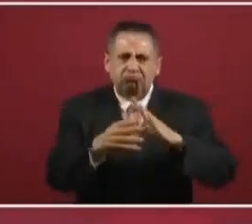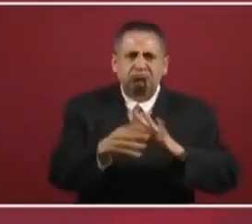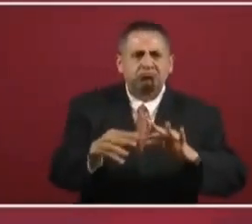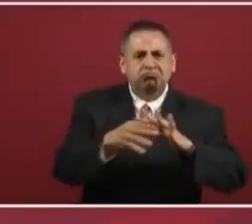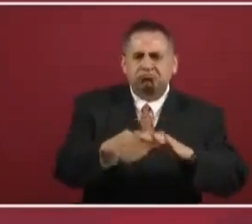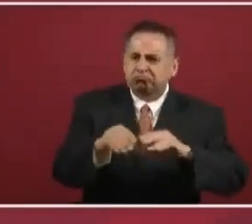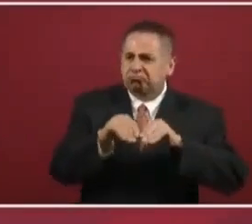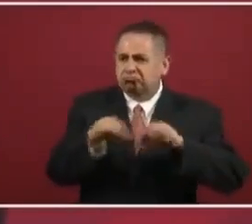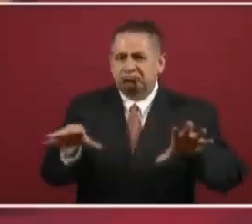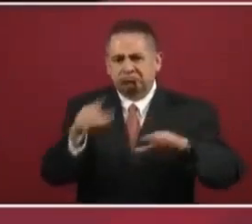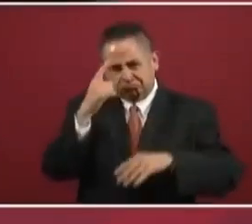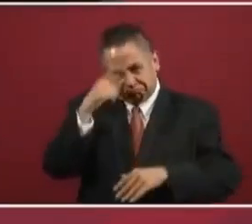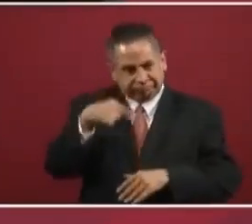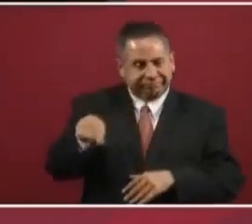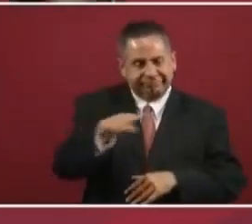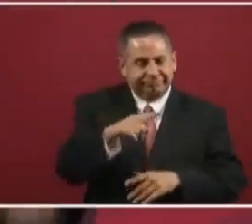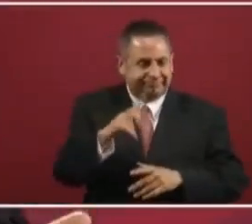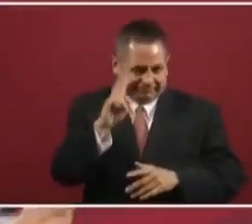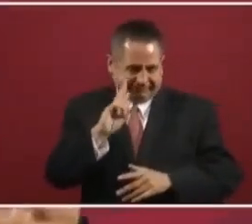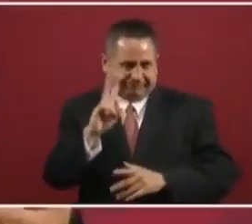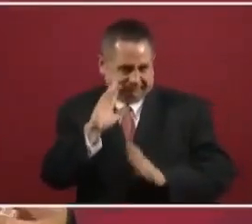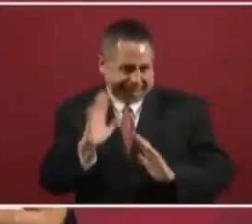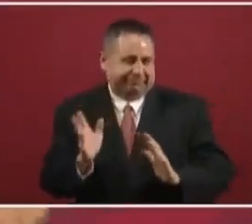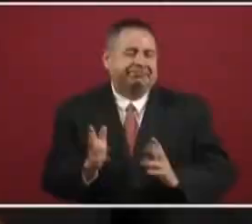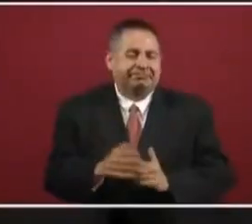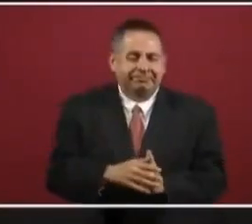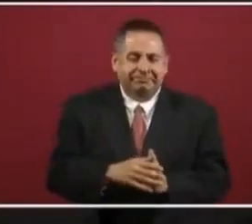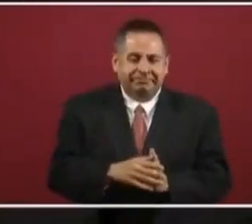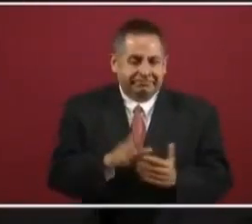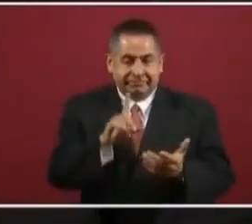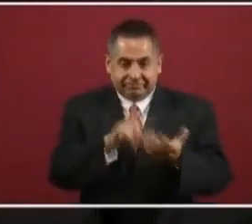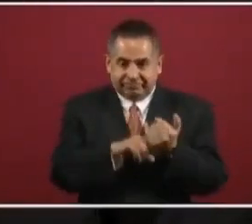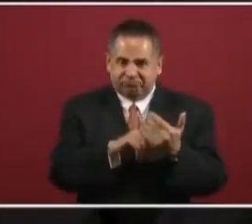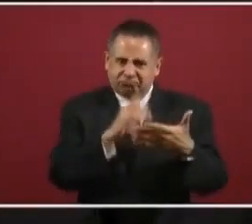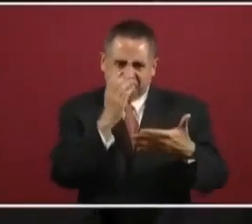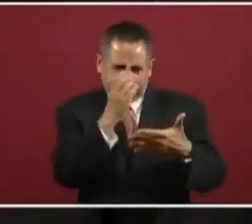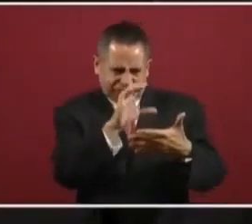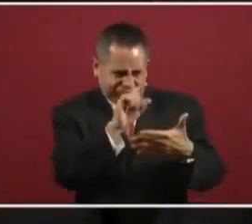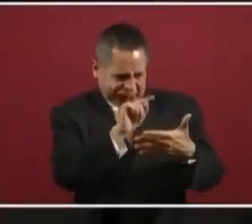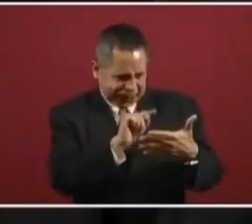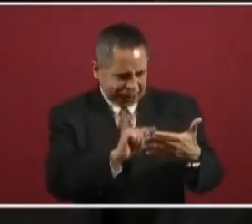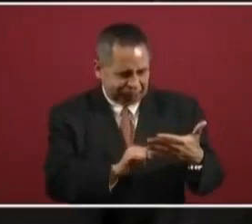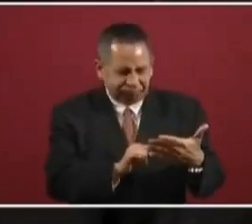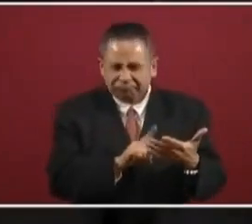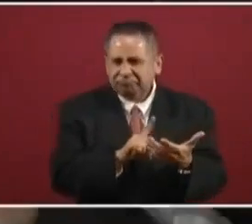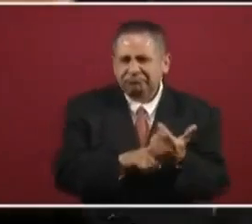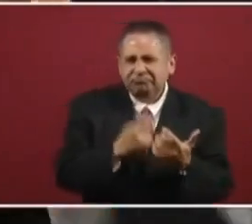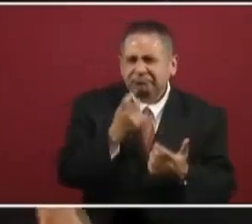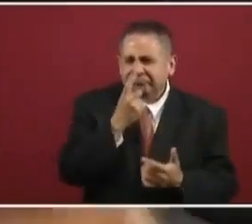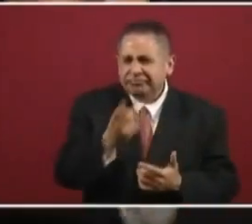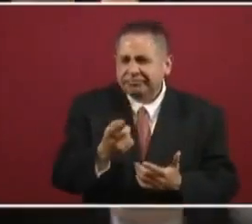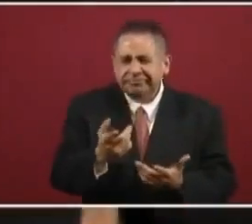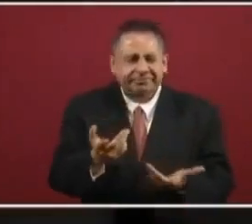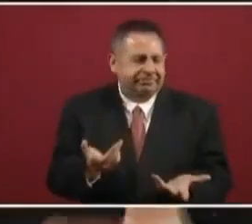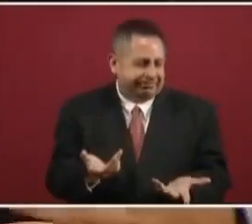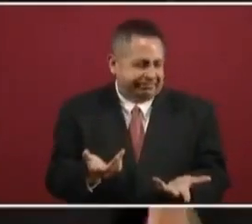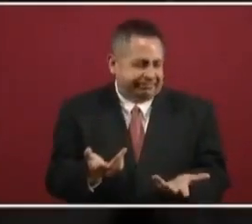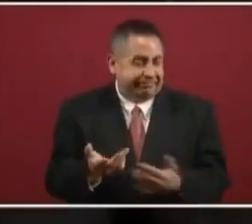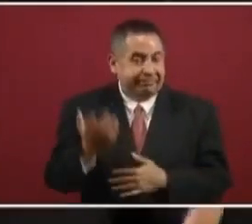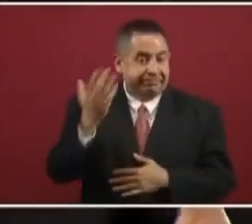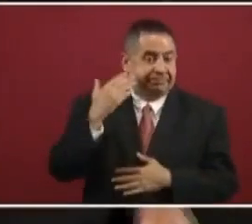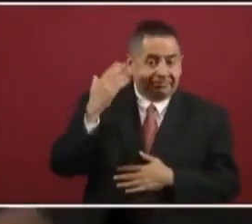dedicaron y de contenido para que vean Cómo le fue a